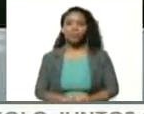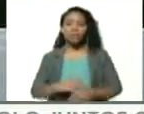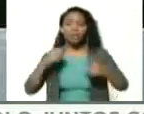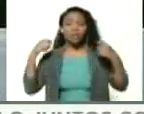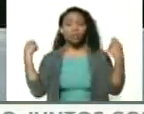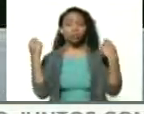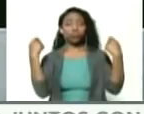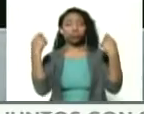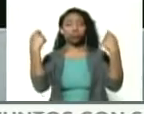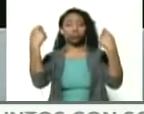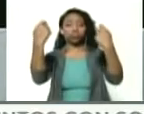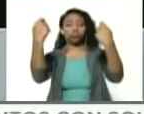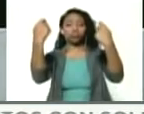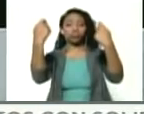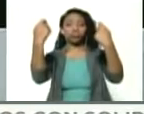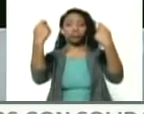campaña